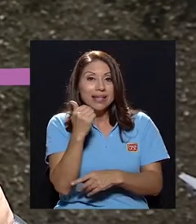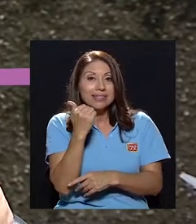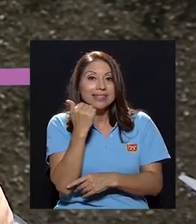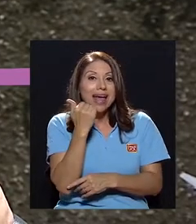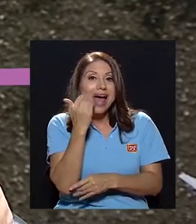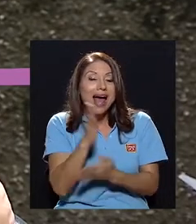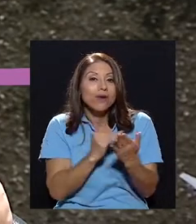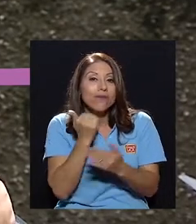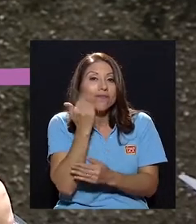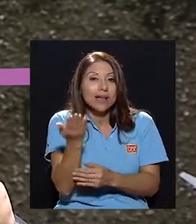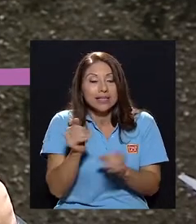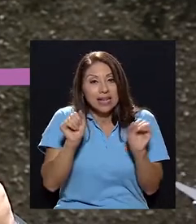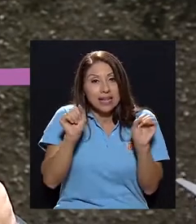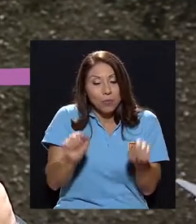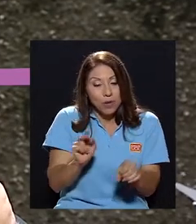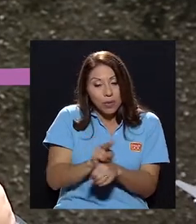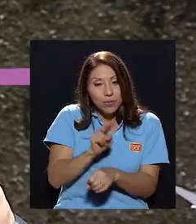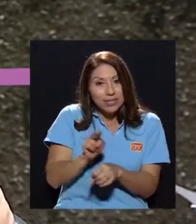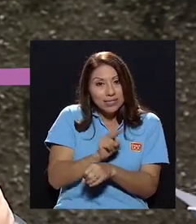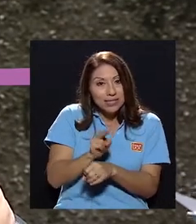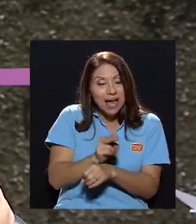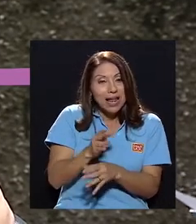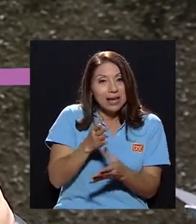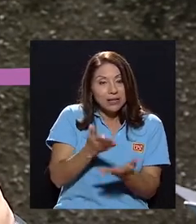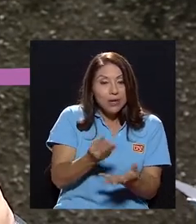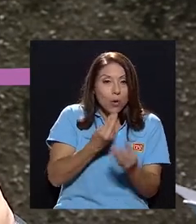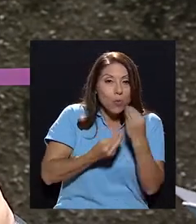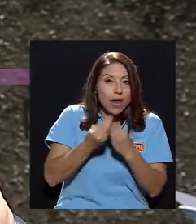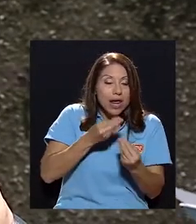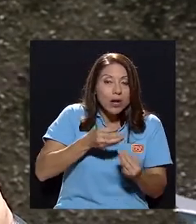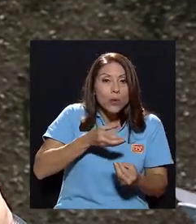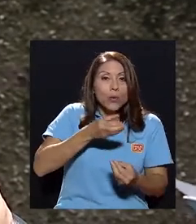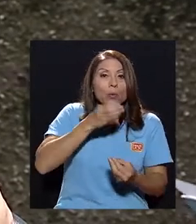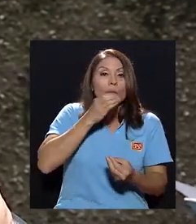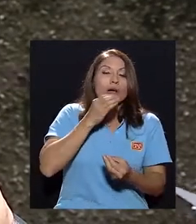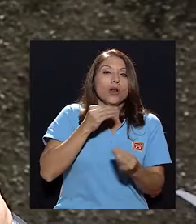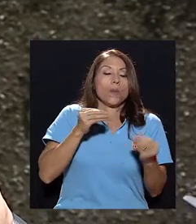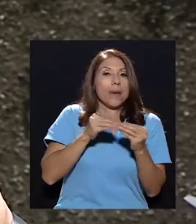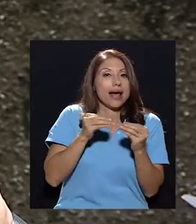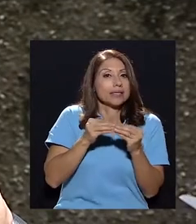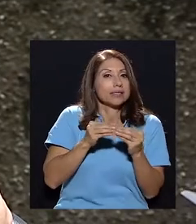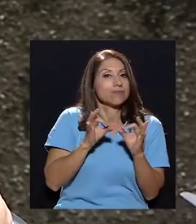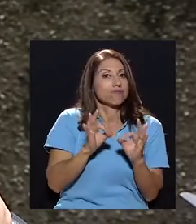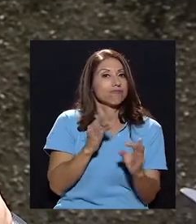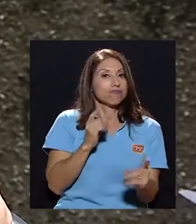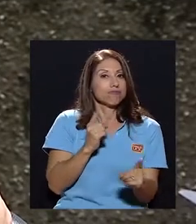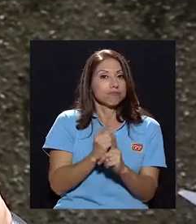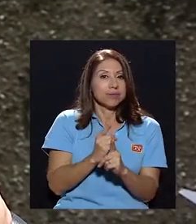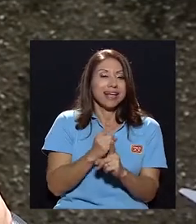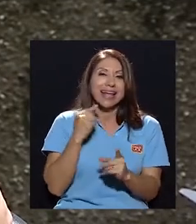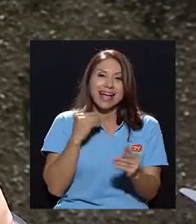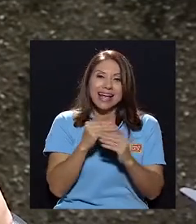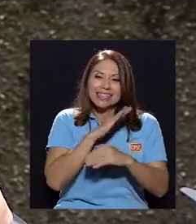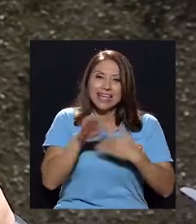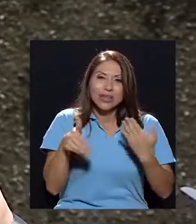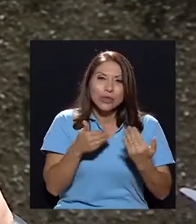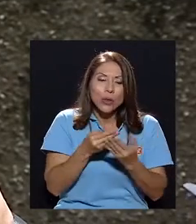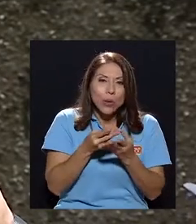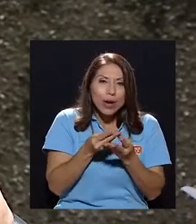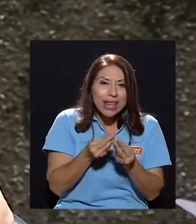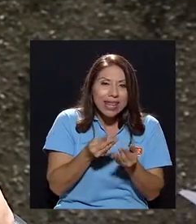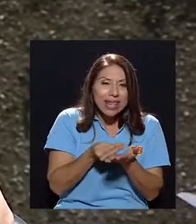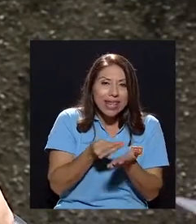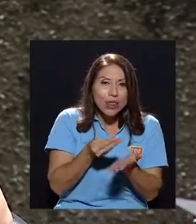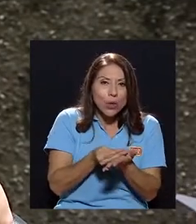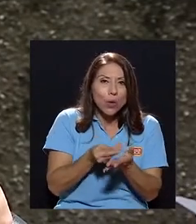digamos que pueda consumir los nutrientes de la forma más fácil posible, entonces uh-huh. casi que todo en forma líquido, entonces se agrega el hidratante